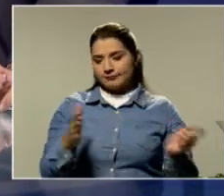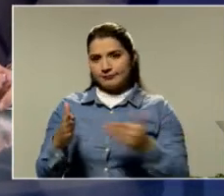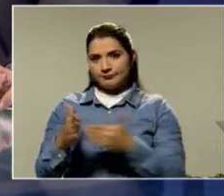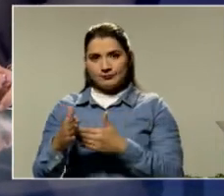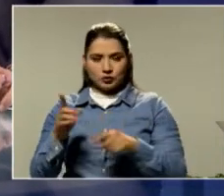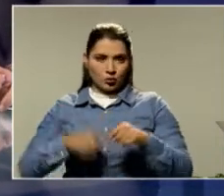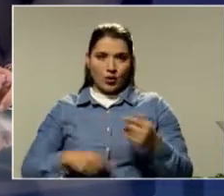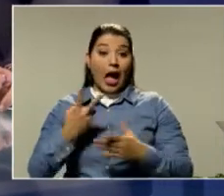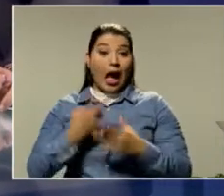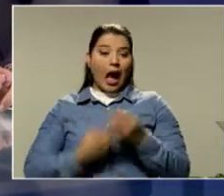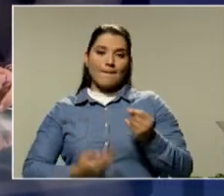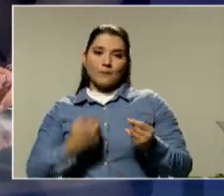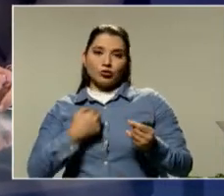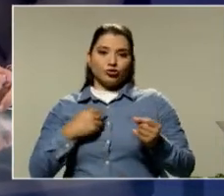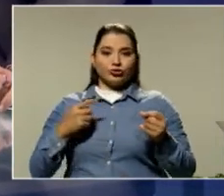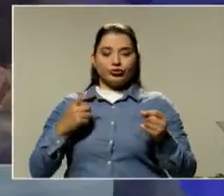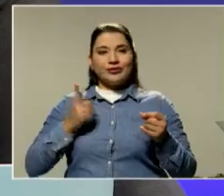¿Sí? Claro. Entonces,